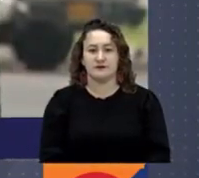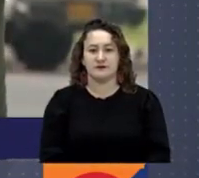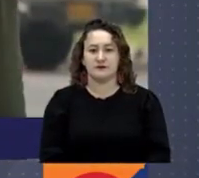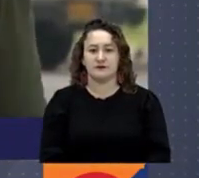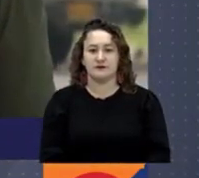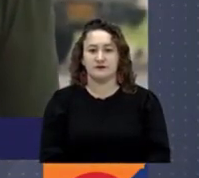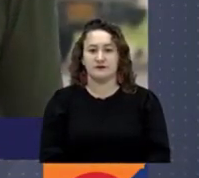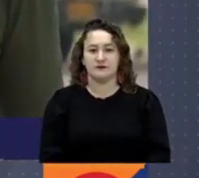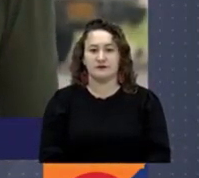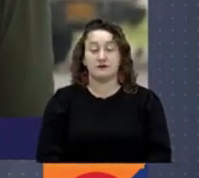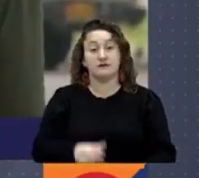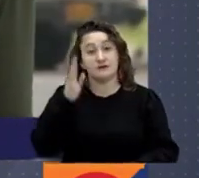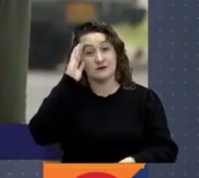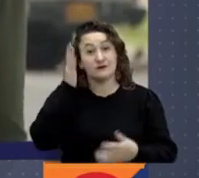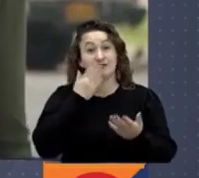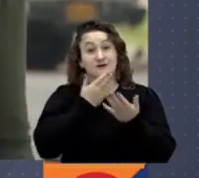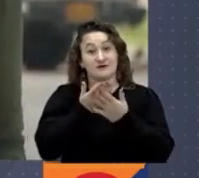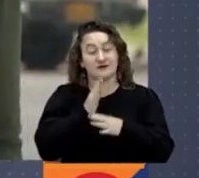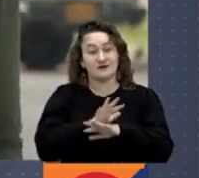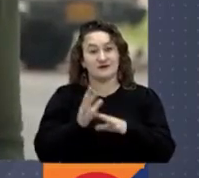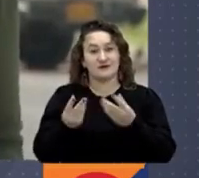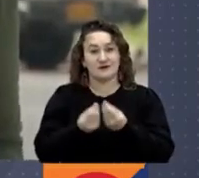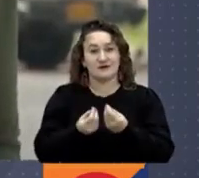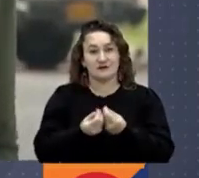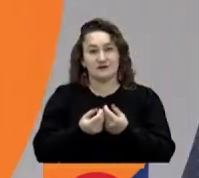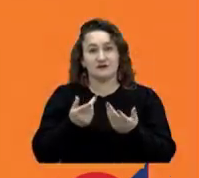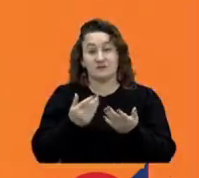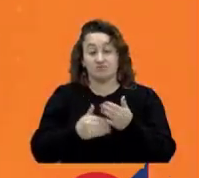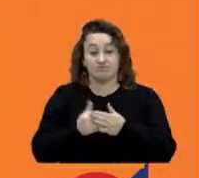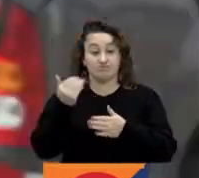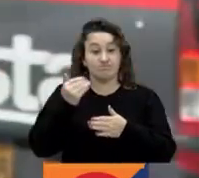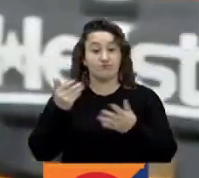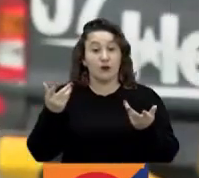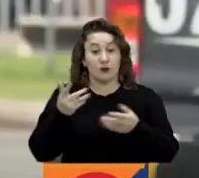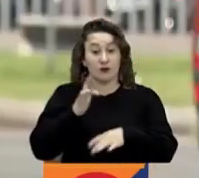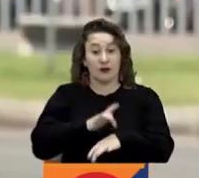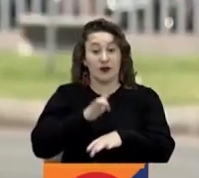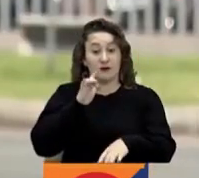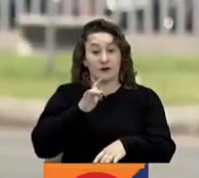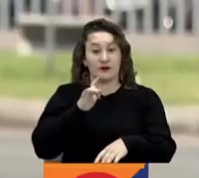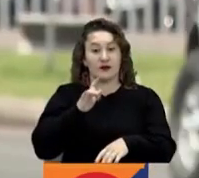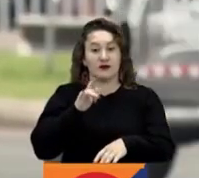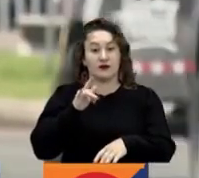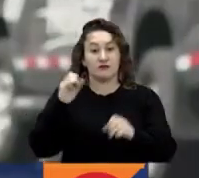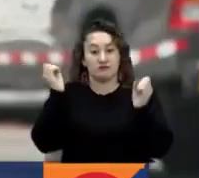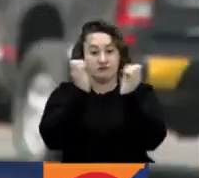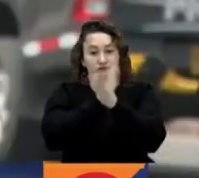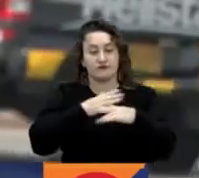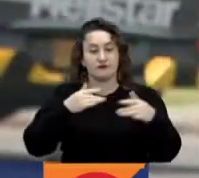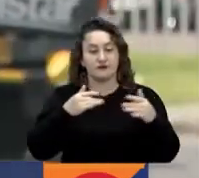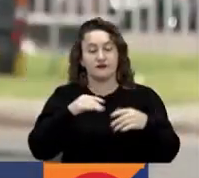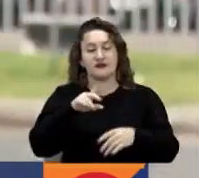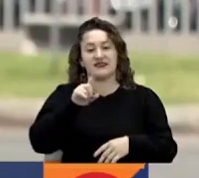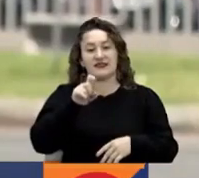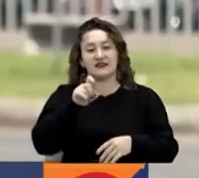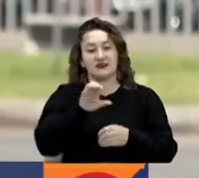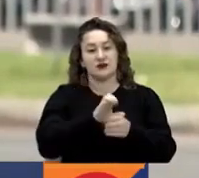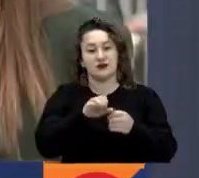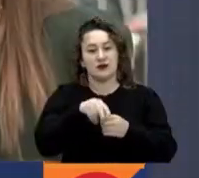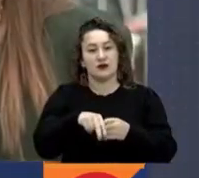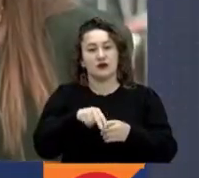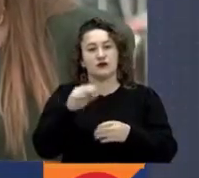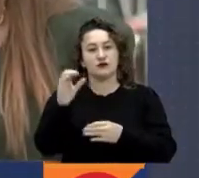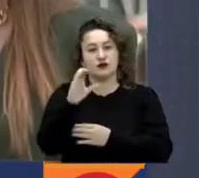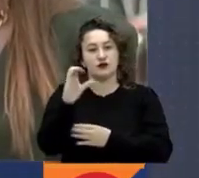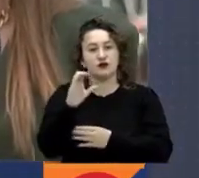¿Qué tal? Muy buenas tardes, compañeros. Pues el procedimiento inició muy temprano esta madrugada, la extradición de 6 ciudadanos colombianos,